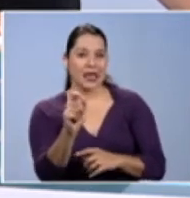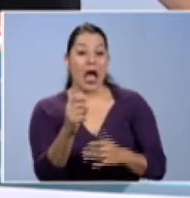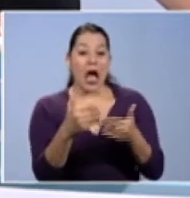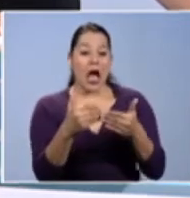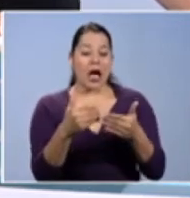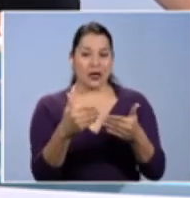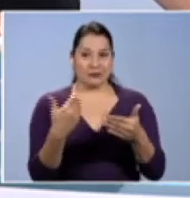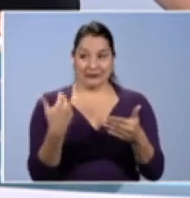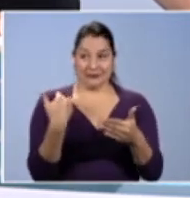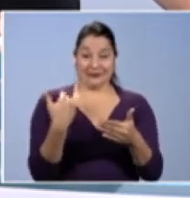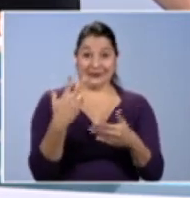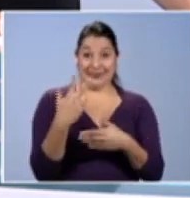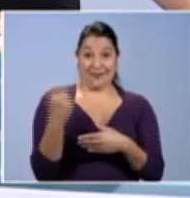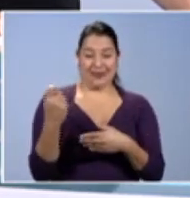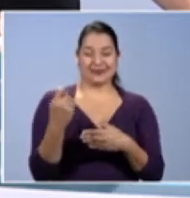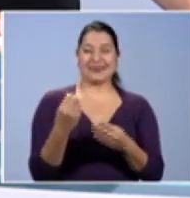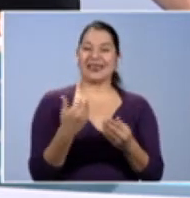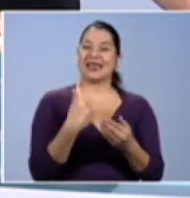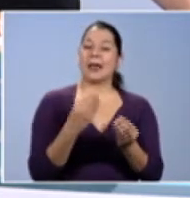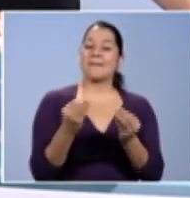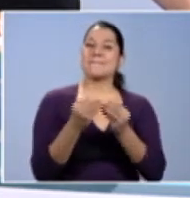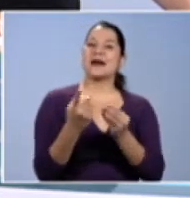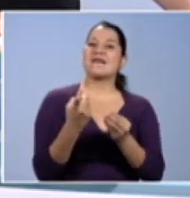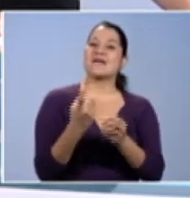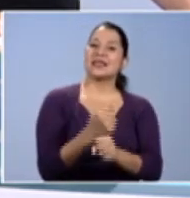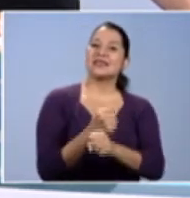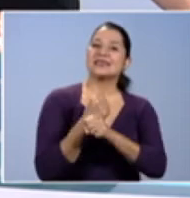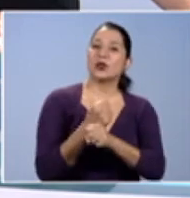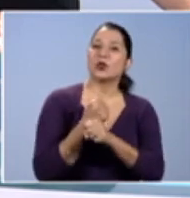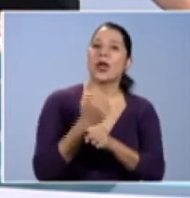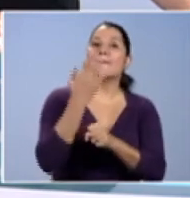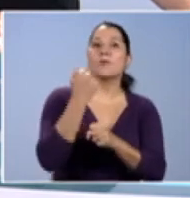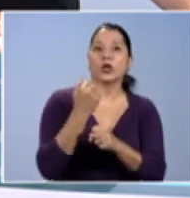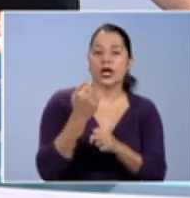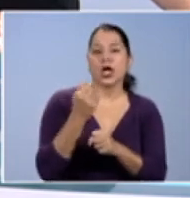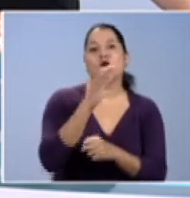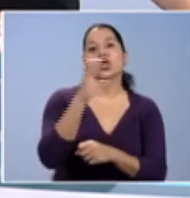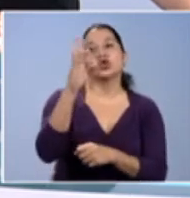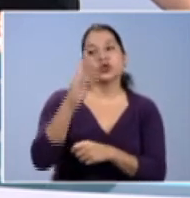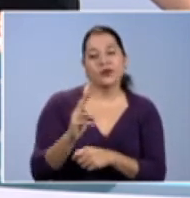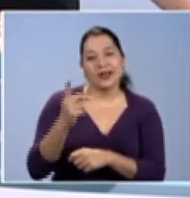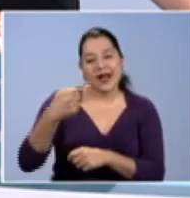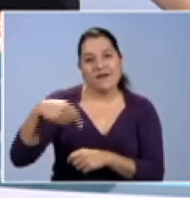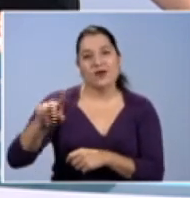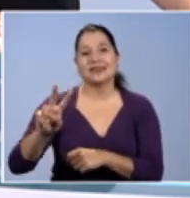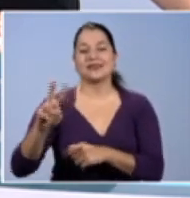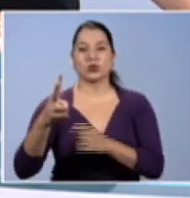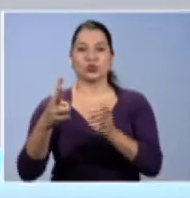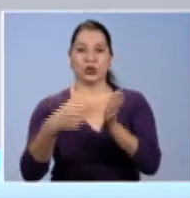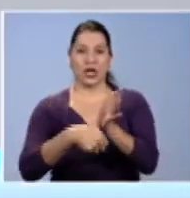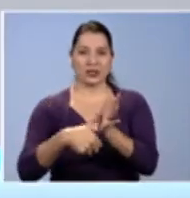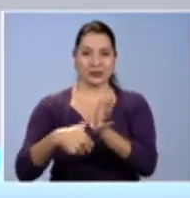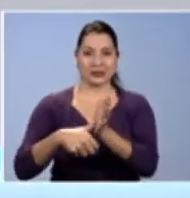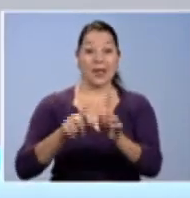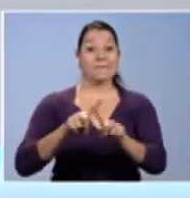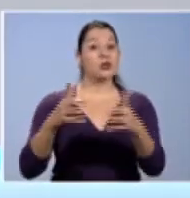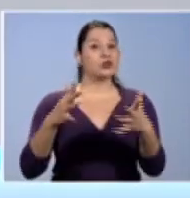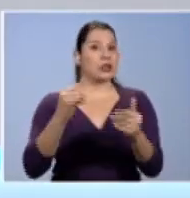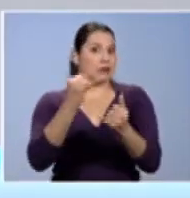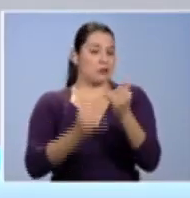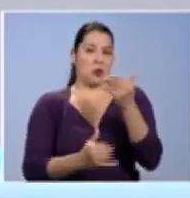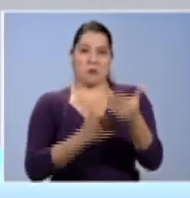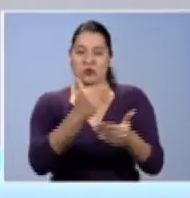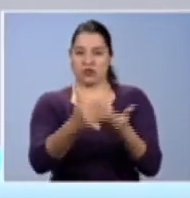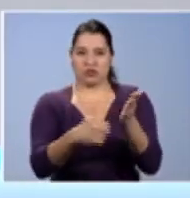le puede llamar de alguna manera, por el hecho de que el país fuera una segunda ronda electoral. Ya esto pasó, digamos que las aguas ya volvieron a su cauce, ya tenemos un